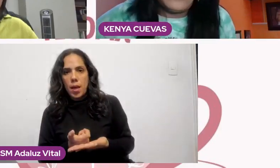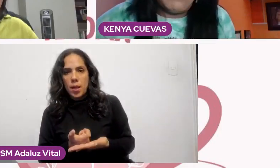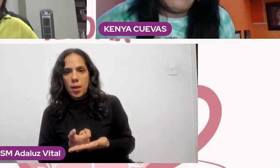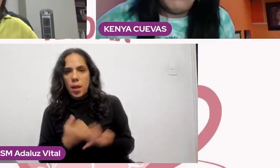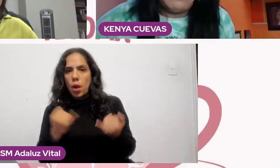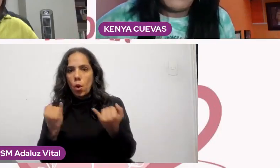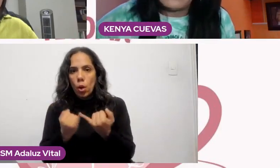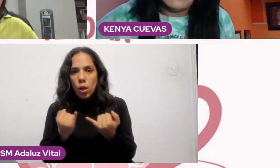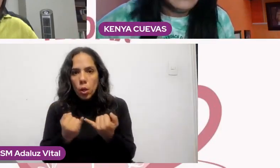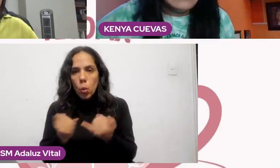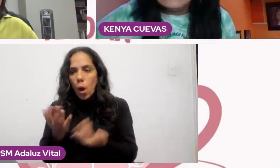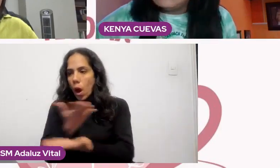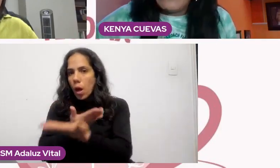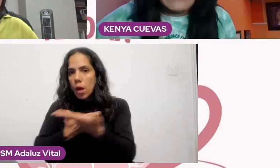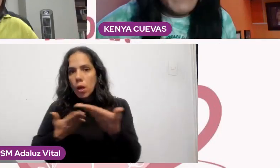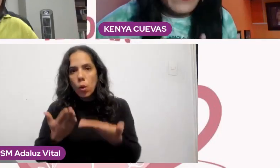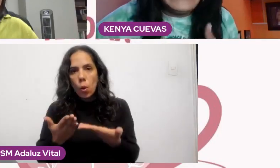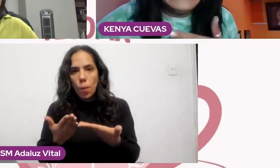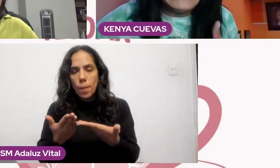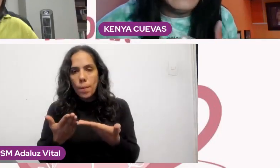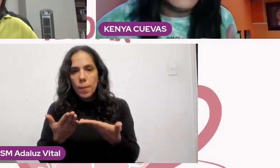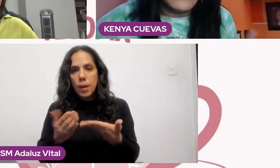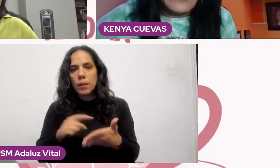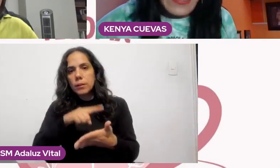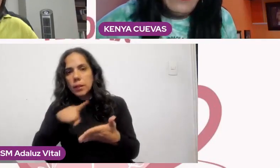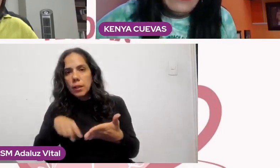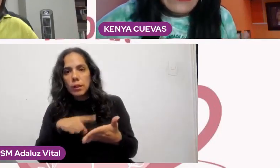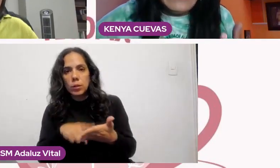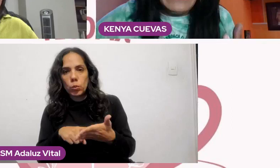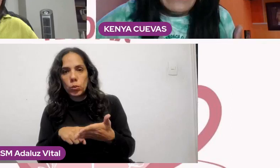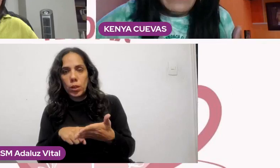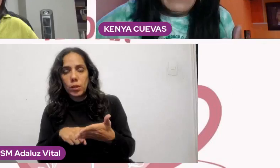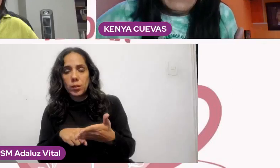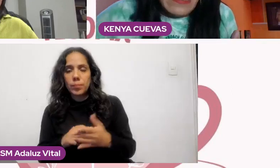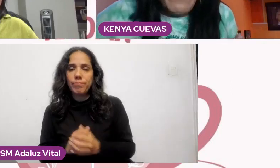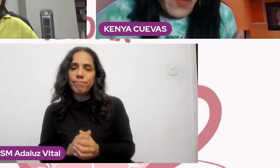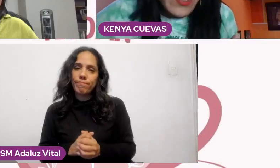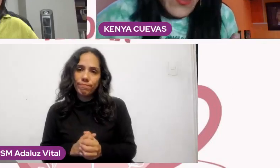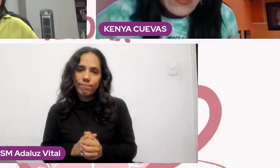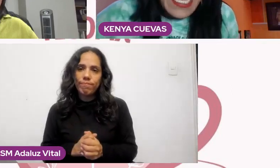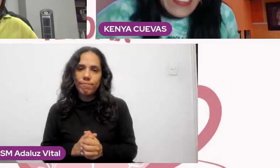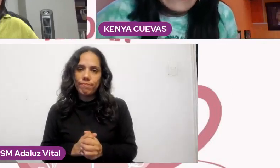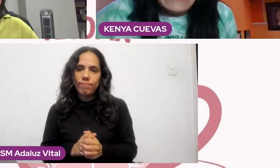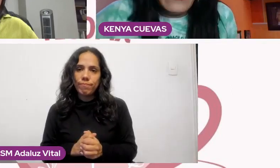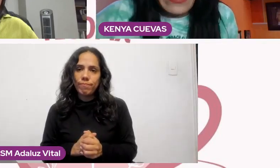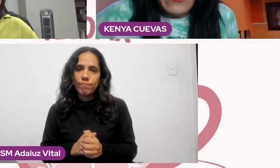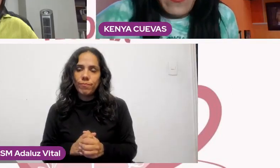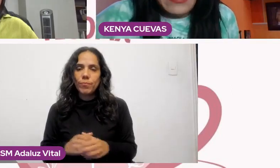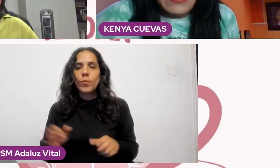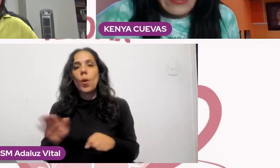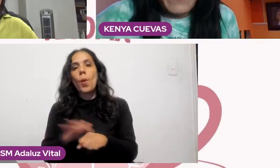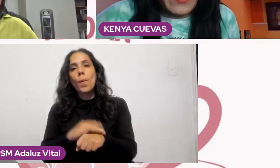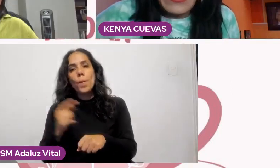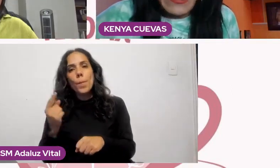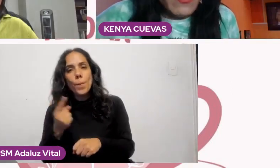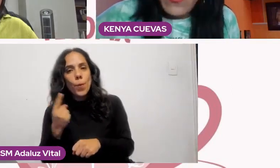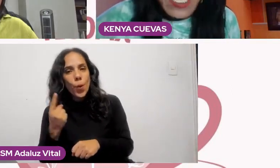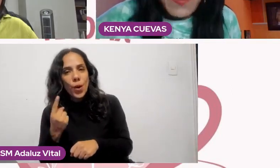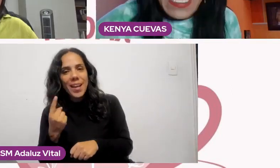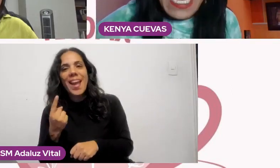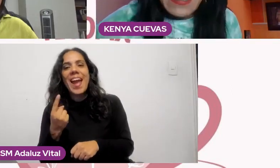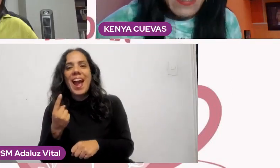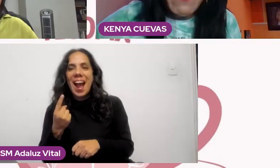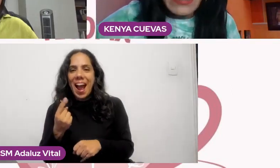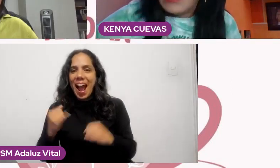la sociedad civil, porque si lo hacemos institucional, por eso es que han crecido tanto las chicas, porque aquí no es